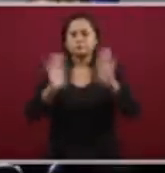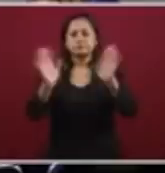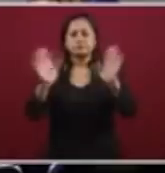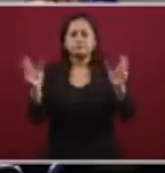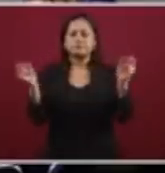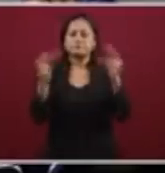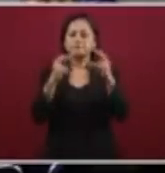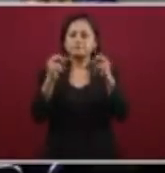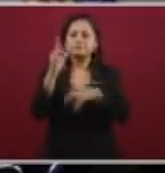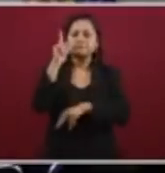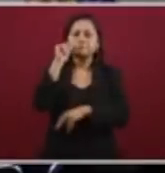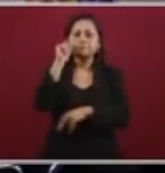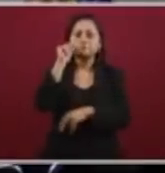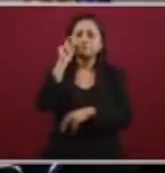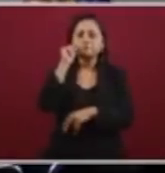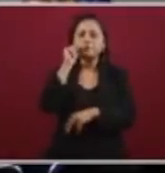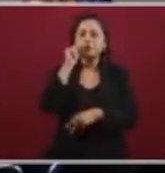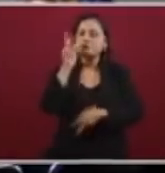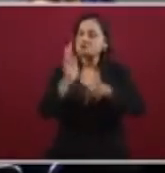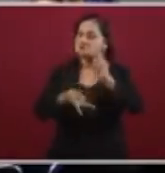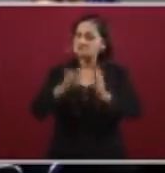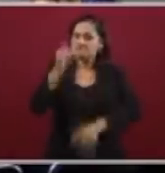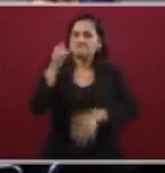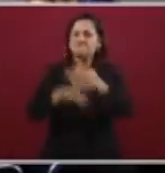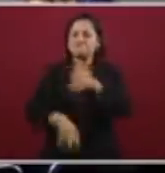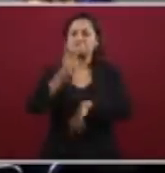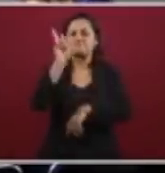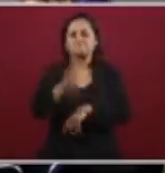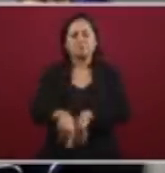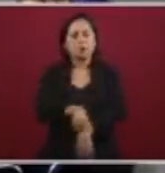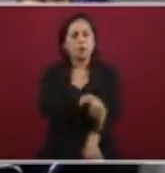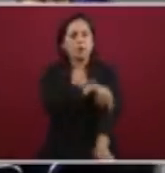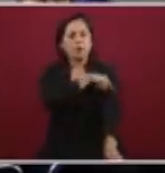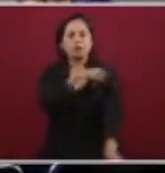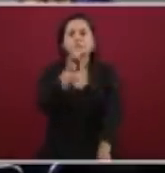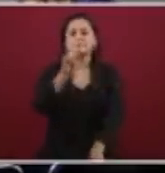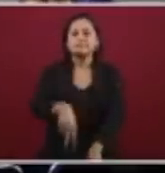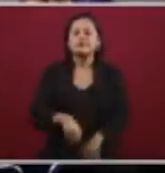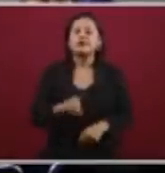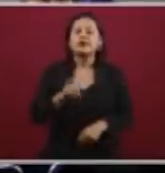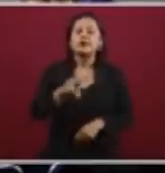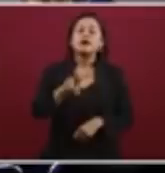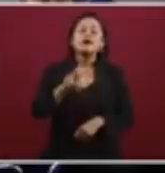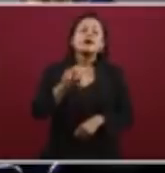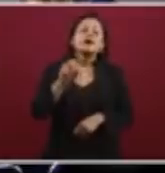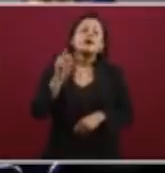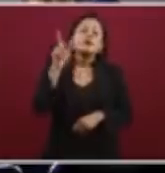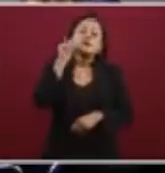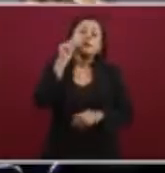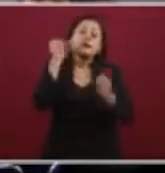mañana hablamos bastante el día de hoy mañana nos vemos